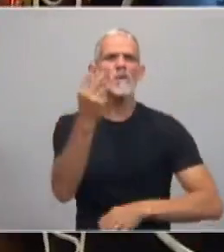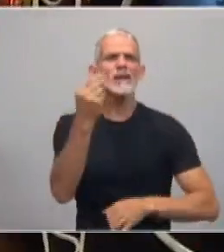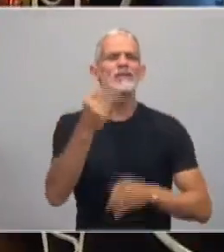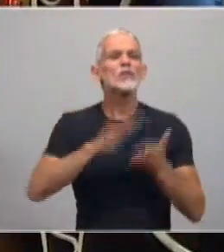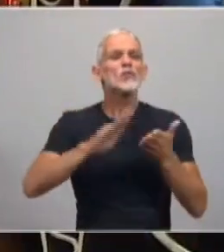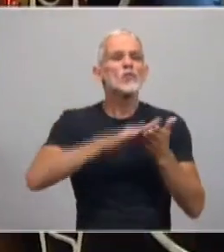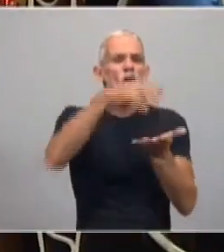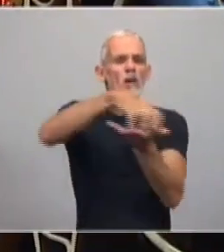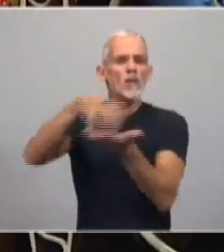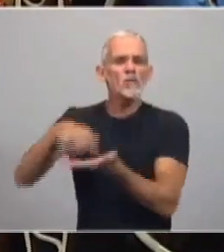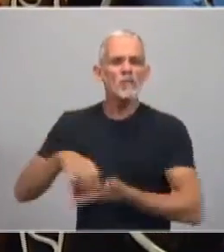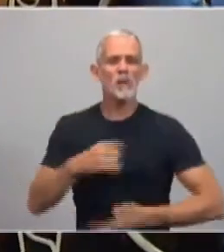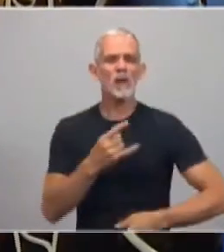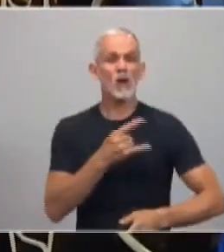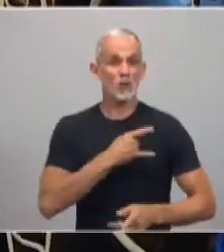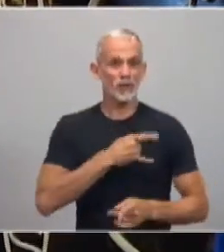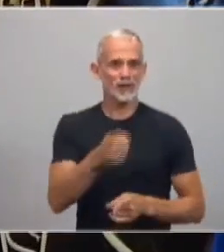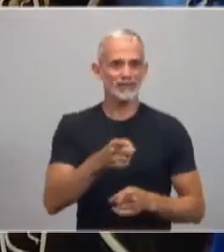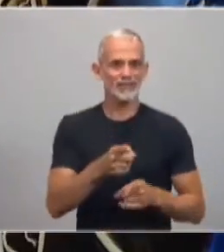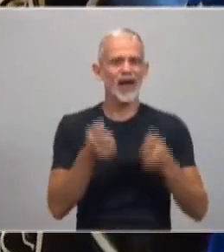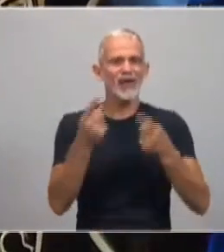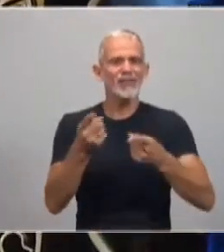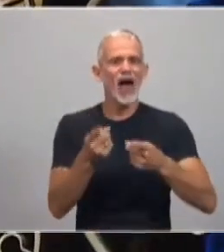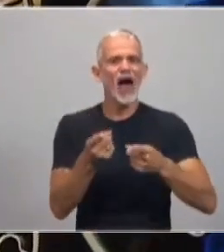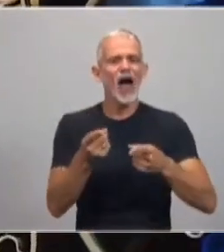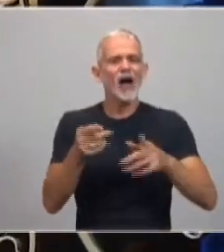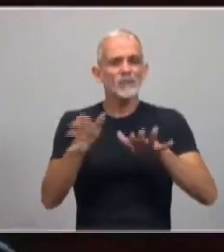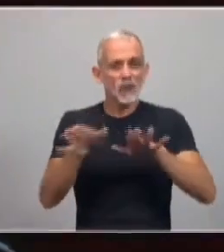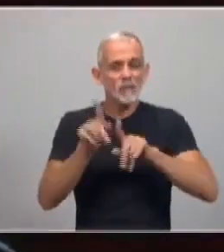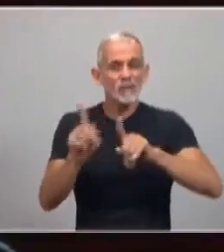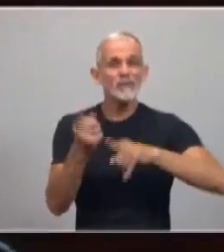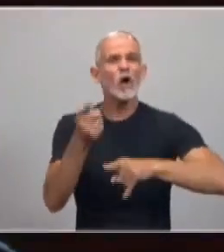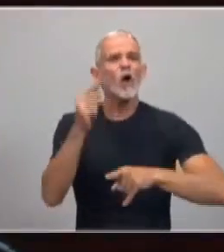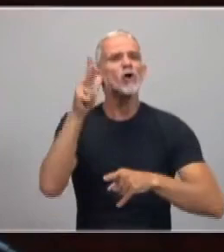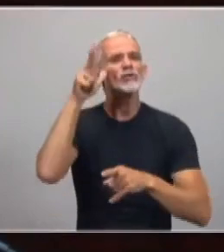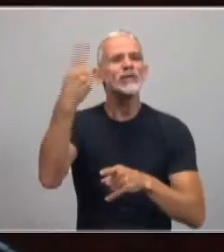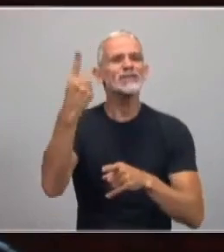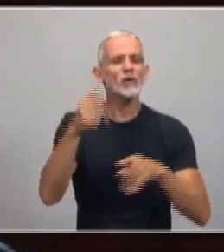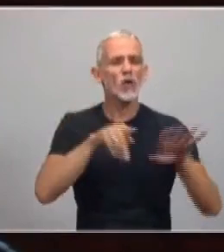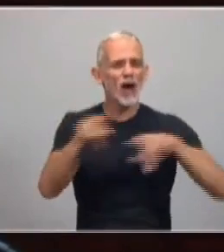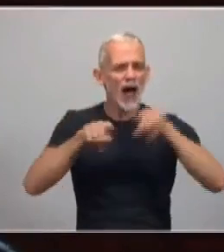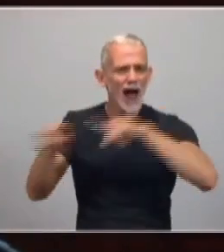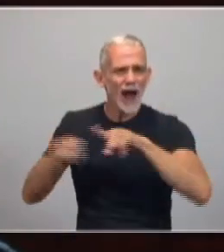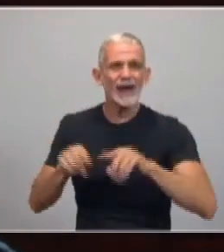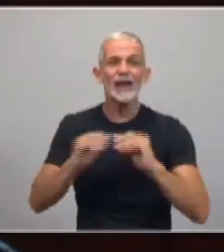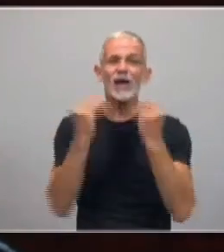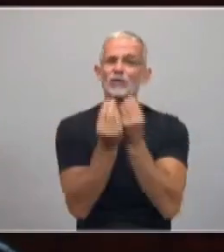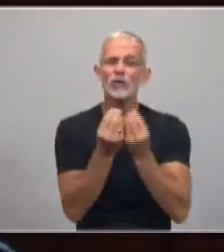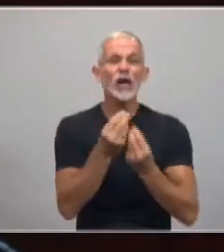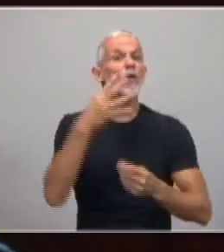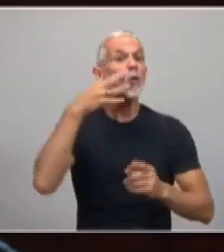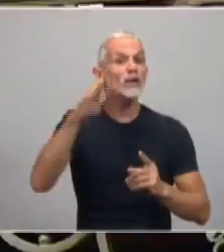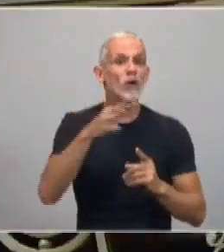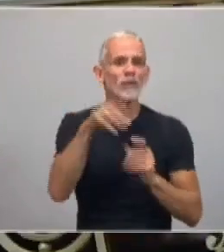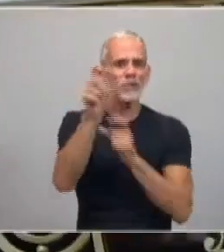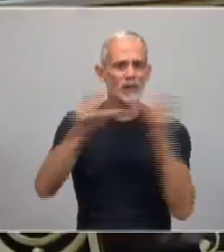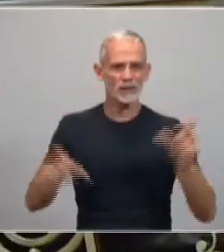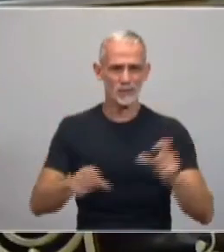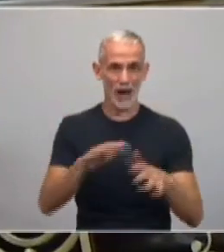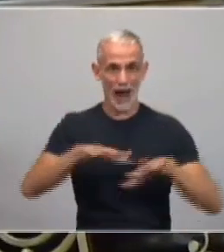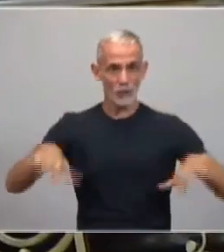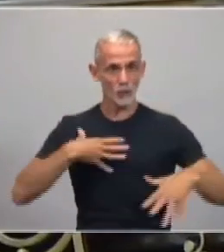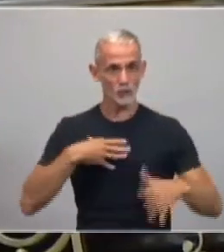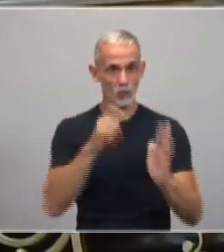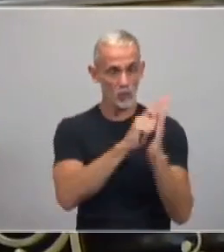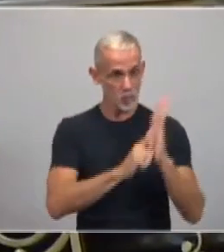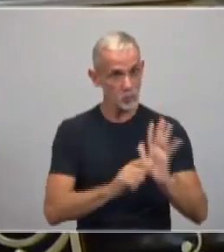centros universitarios y aseguramos el dictado de 81 carreras con más de 4.000 alumnos inscriptos. En